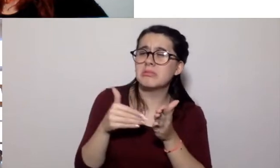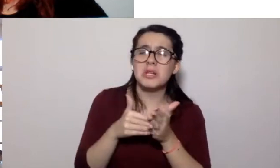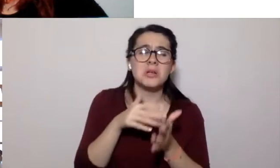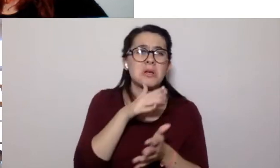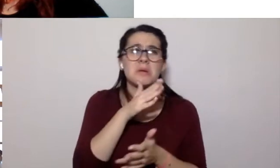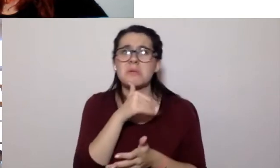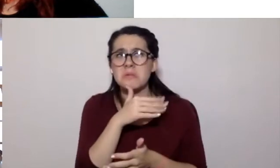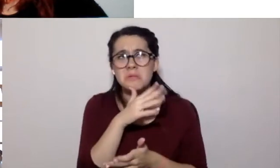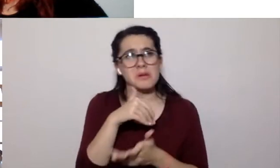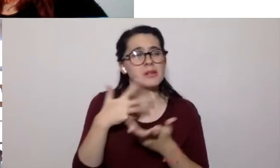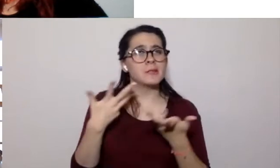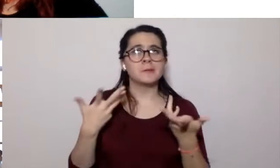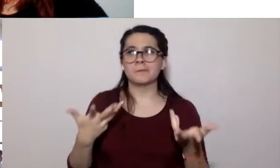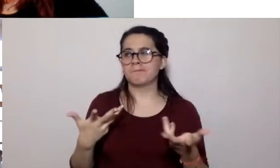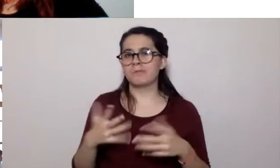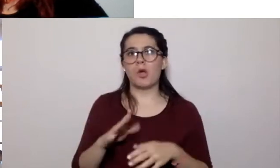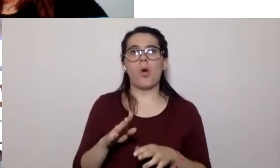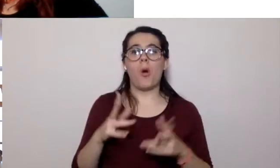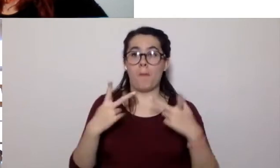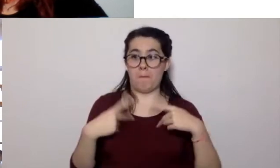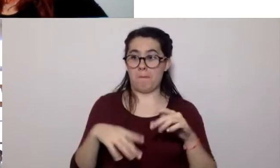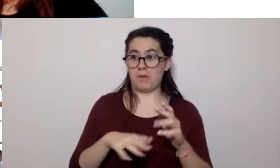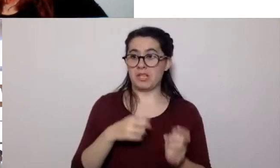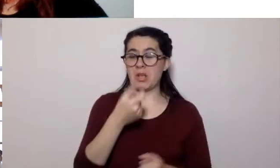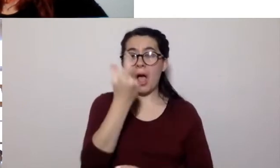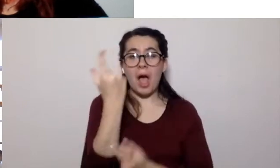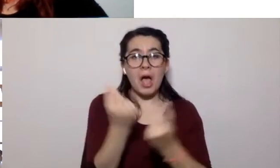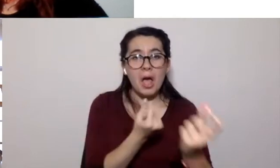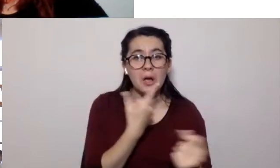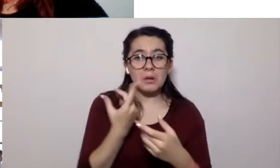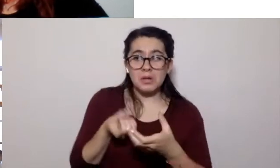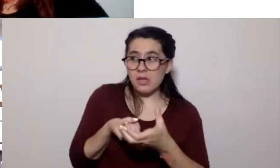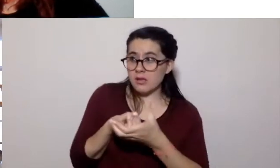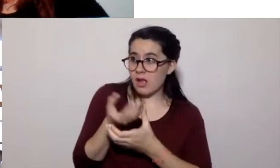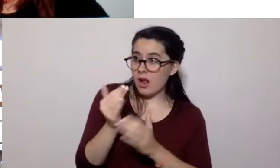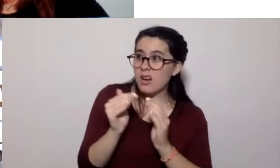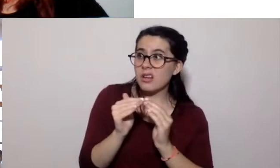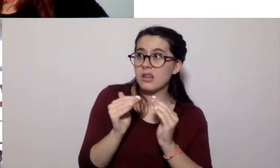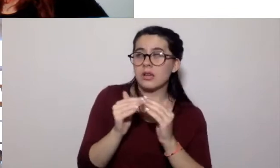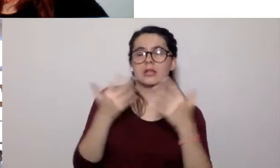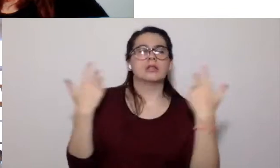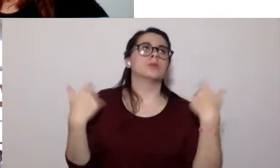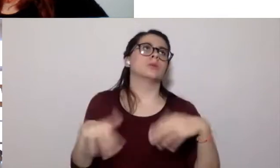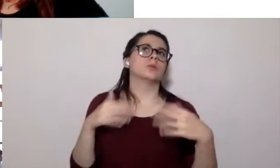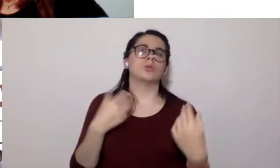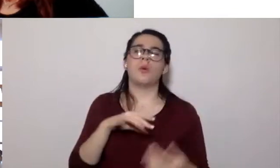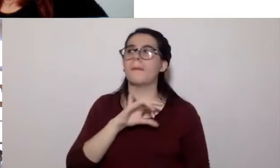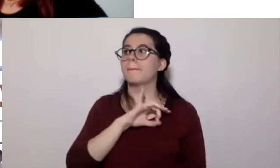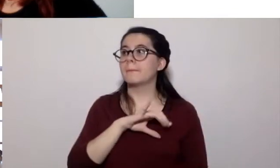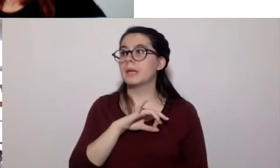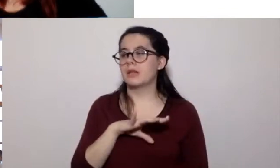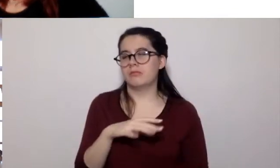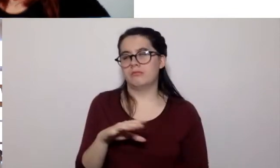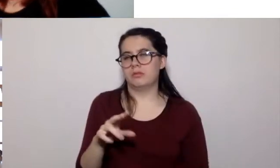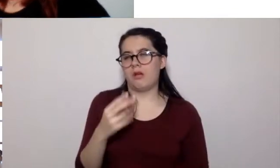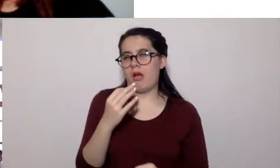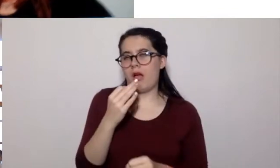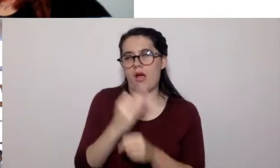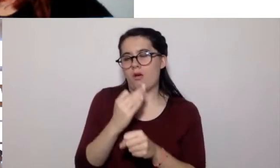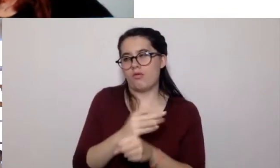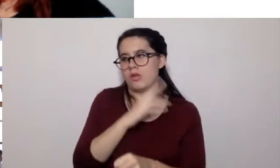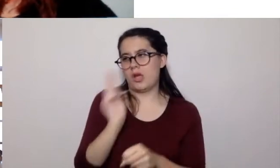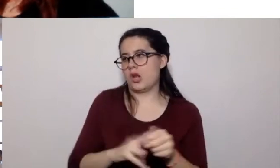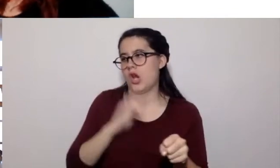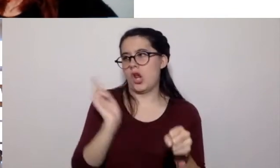Hay gente que le da, por ejemplo, hasta miedo de salir de su casa, que bueno, ahorita es normal, ¿no? Pero miedo de salir